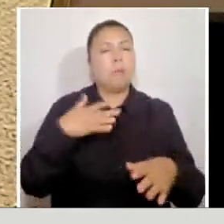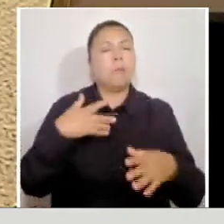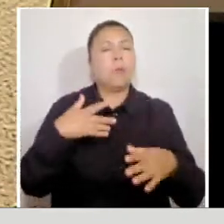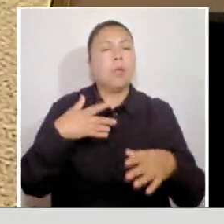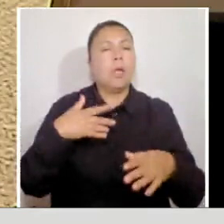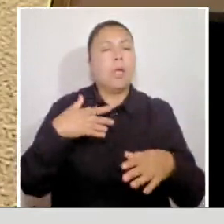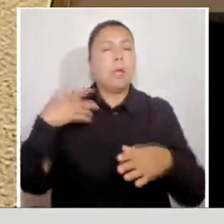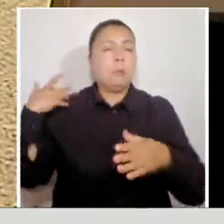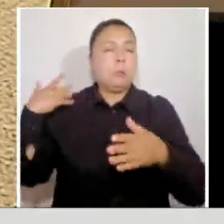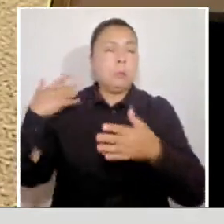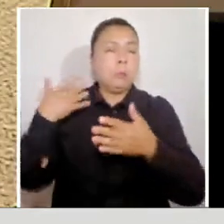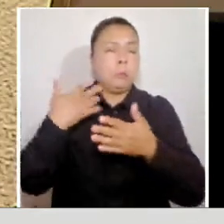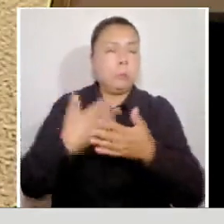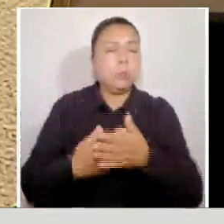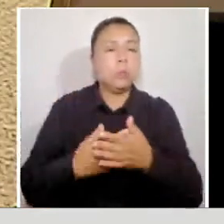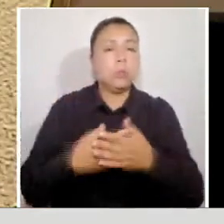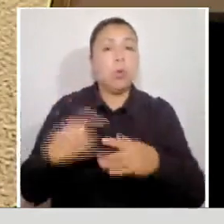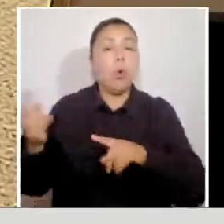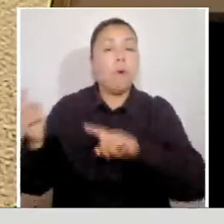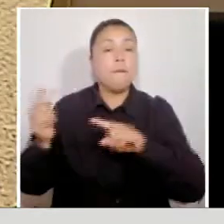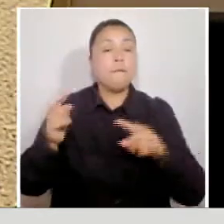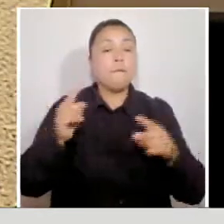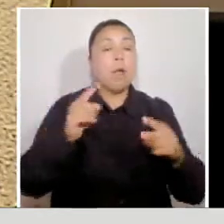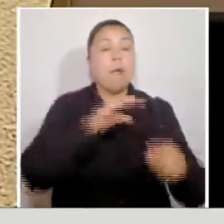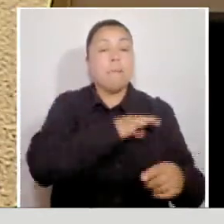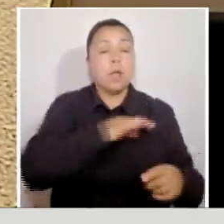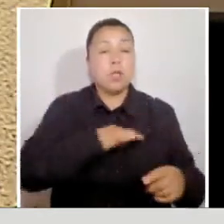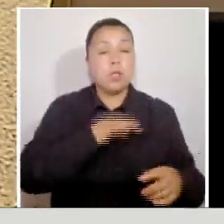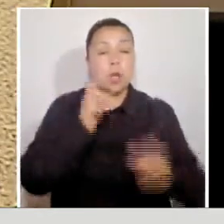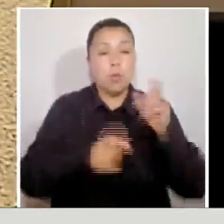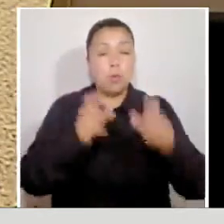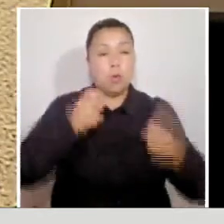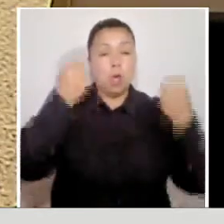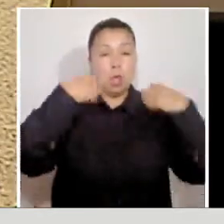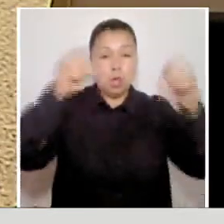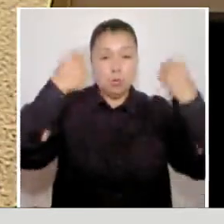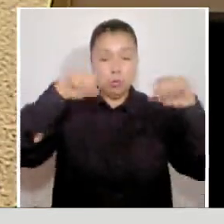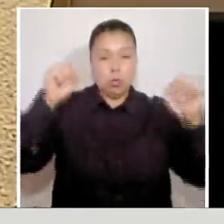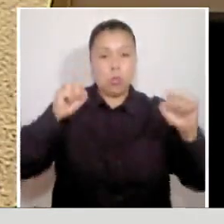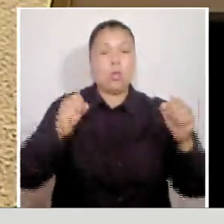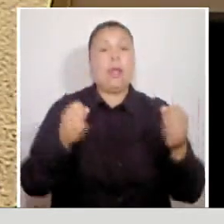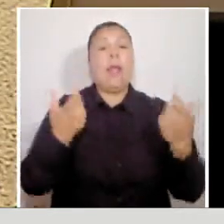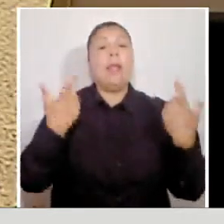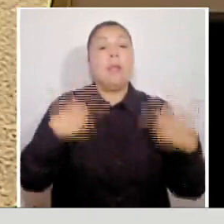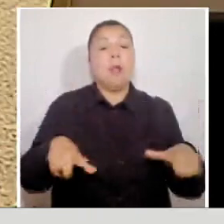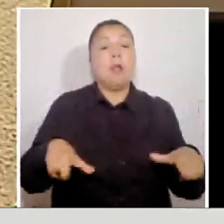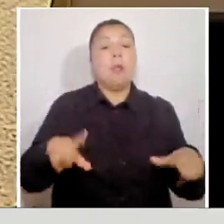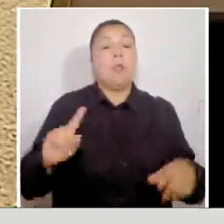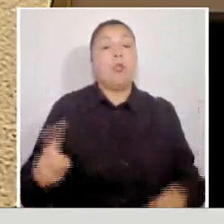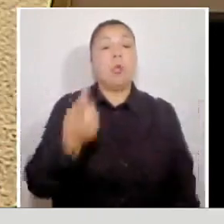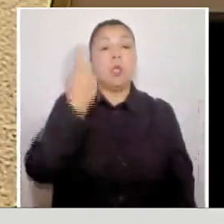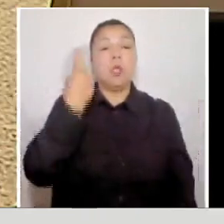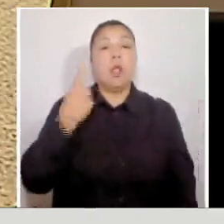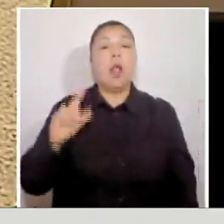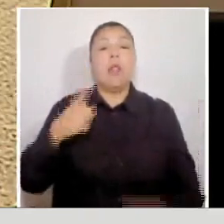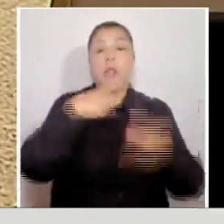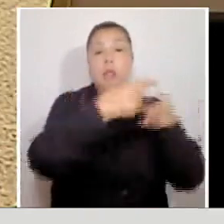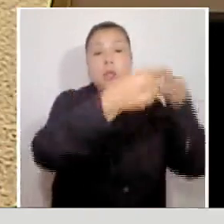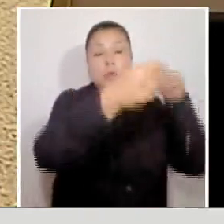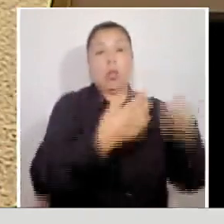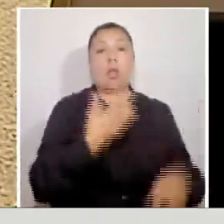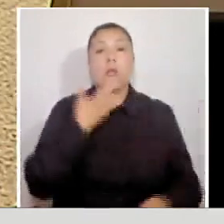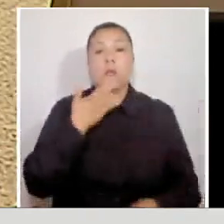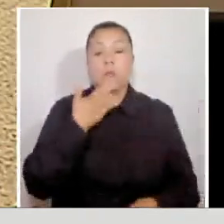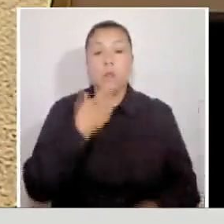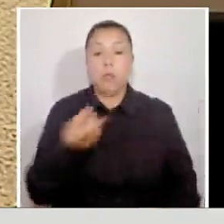concurrieron muchas personas desde el Ministerio del del deporte la dirección general eh nacional también concurrieron